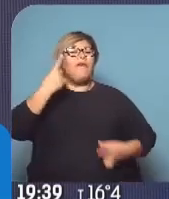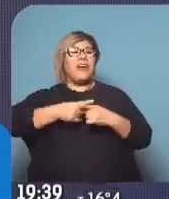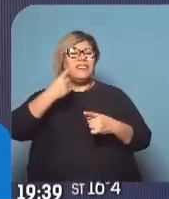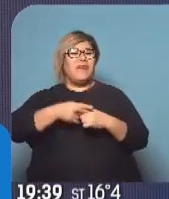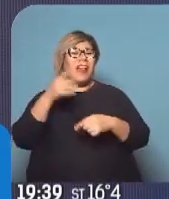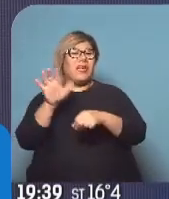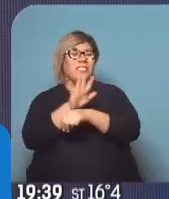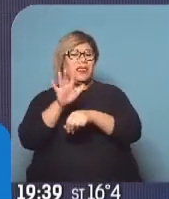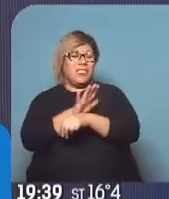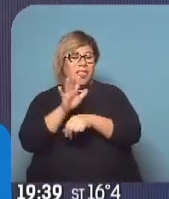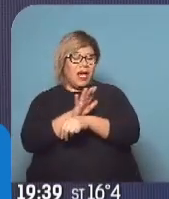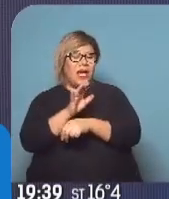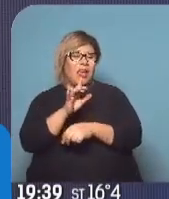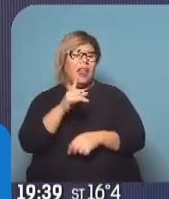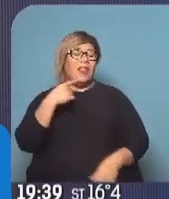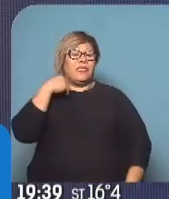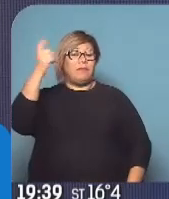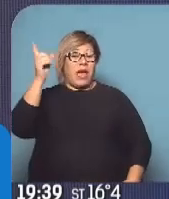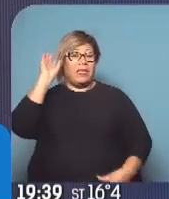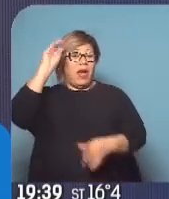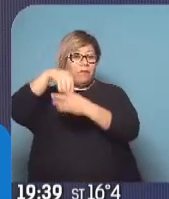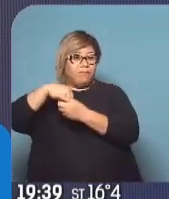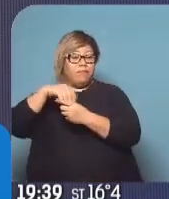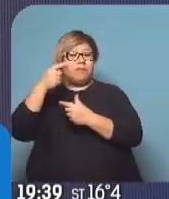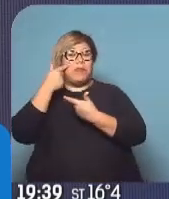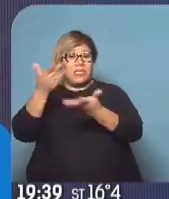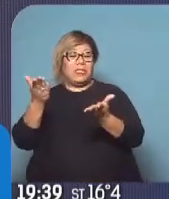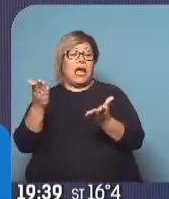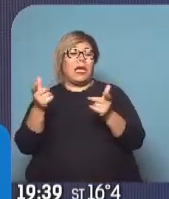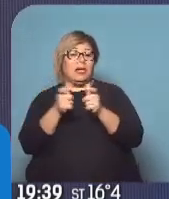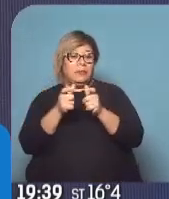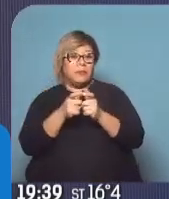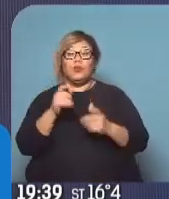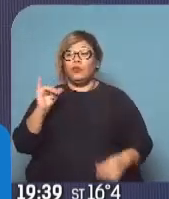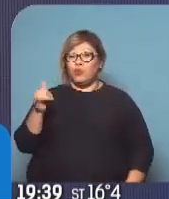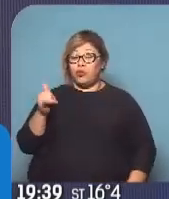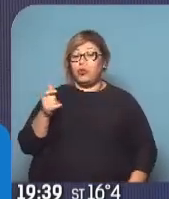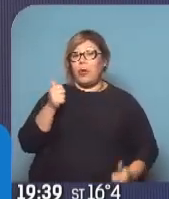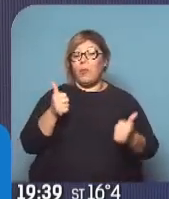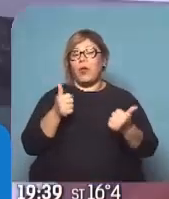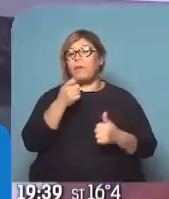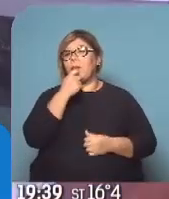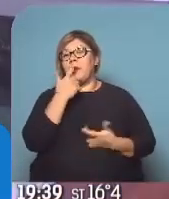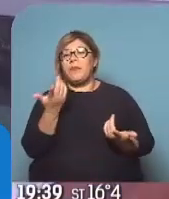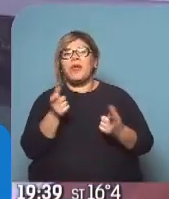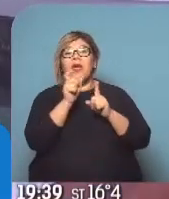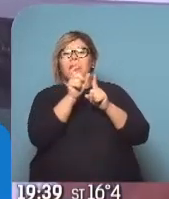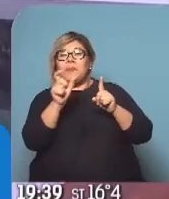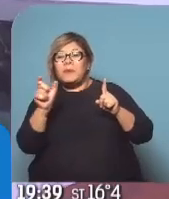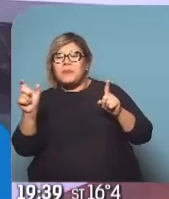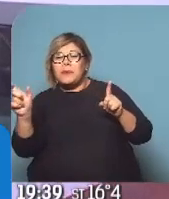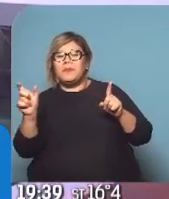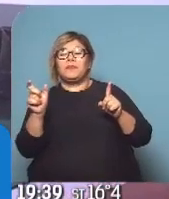me se abrió puertas para representar a la argentina saber que por ahí con con menores recursos que con los que